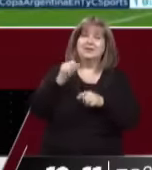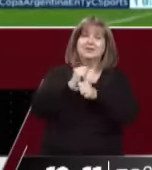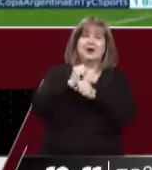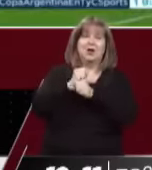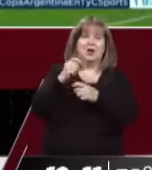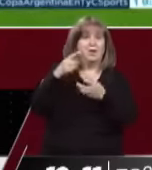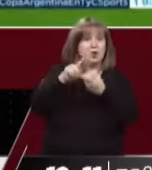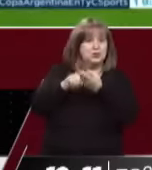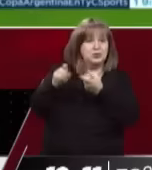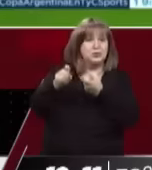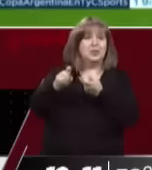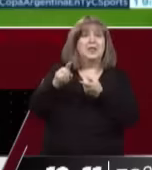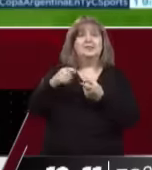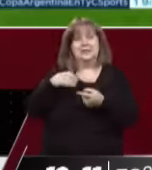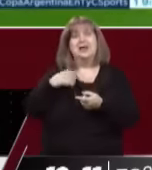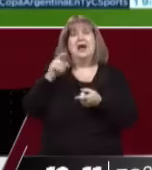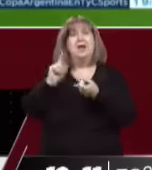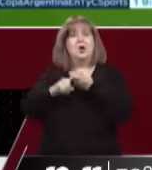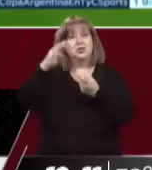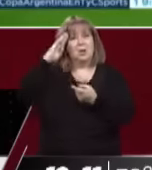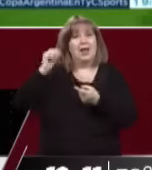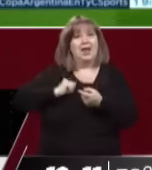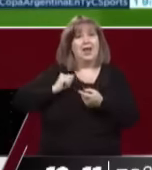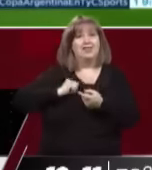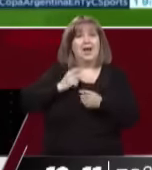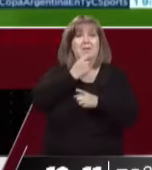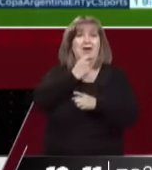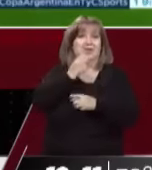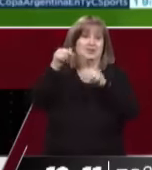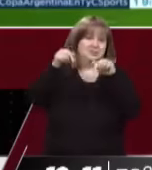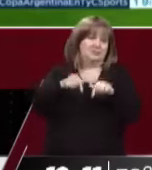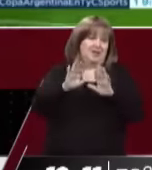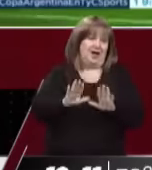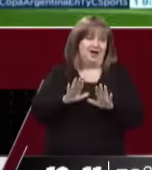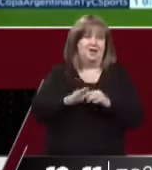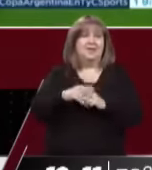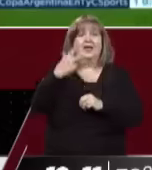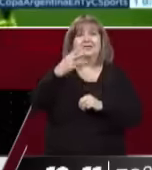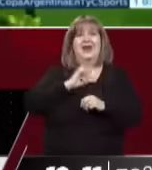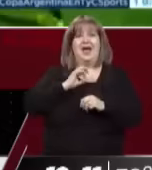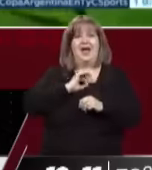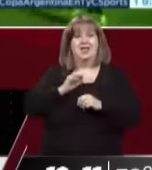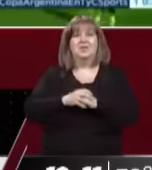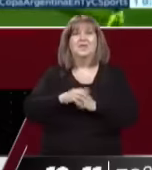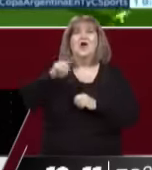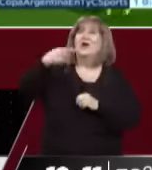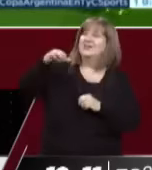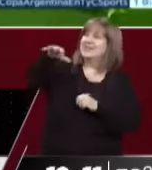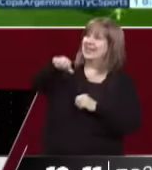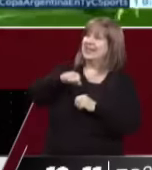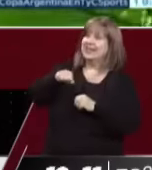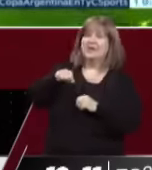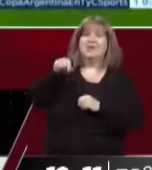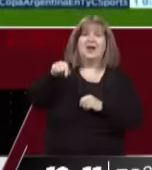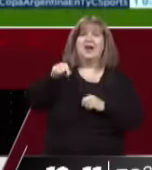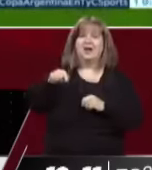marido? Sí, porque mi marido es militar y bueno, nos salió el pase acá, así que... Acá está, hace 3 años. Que te quiero ver, vení chiquilín, vení. Ah, esto lo